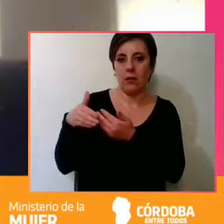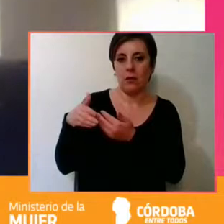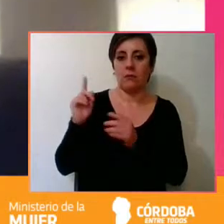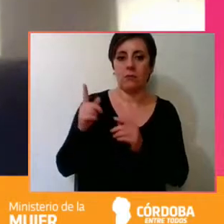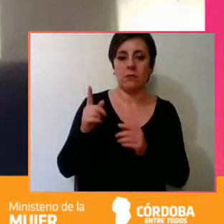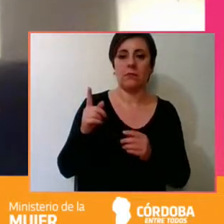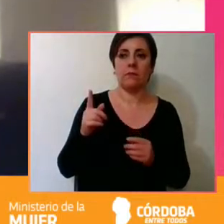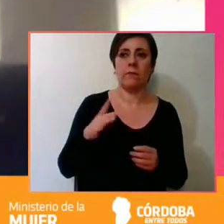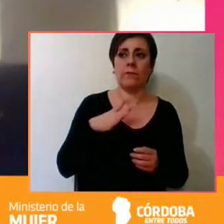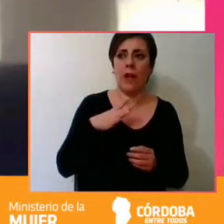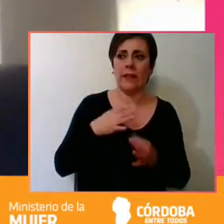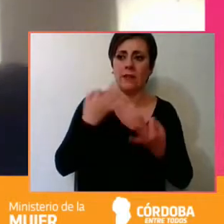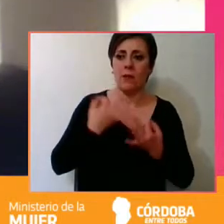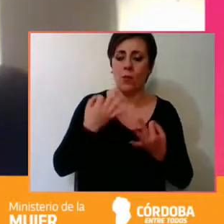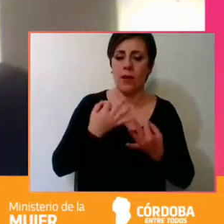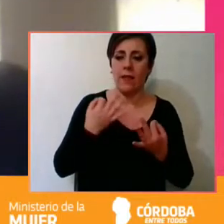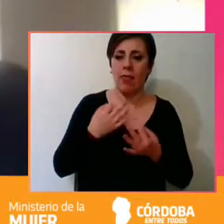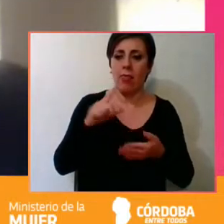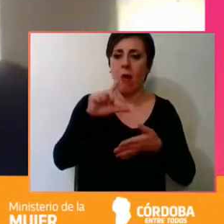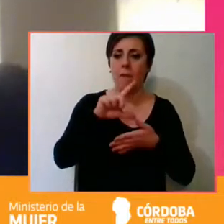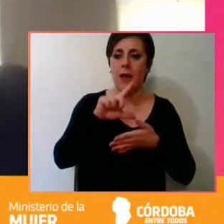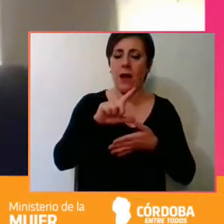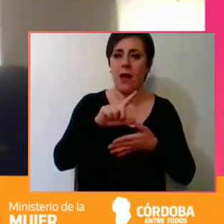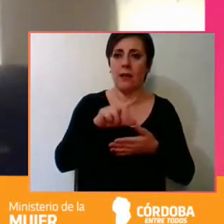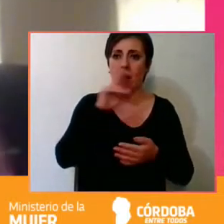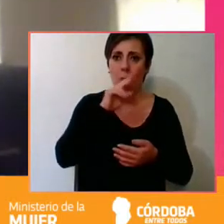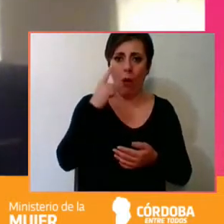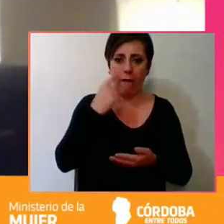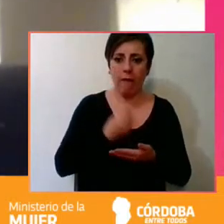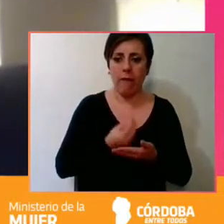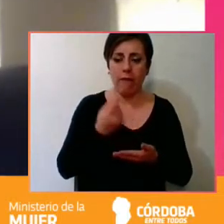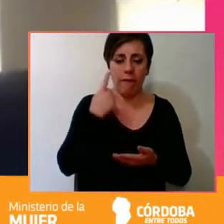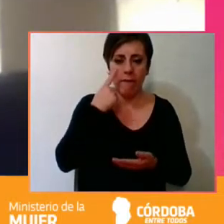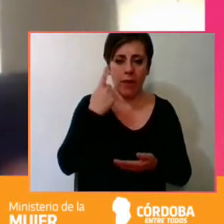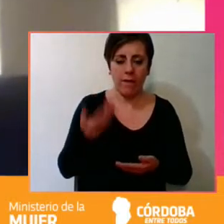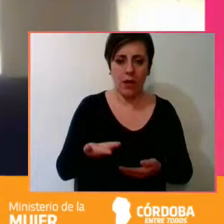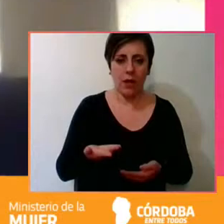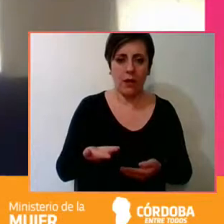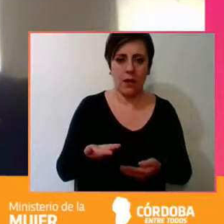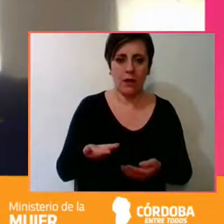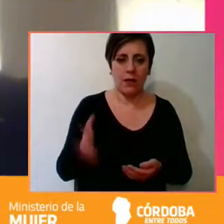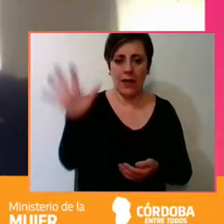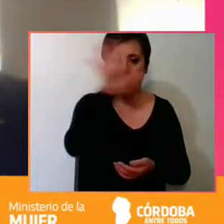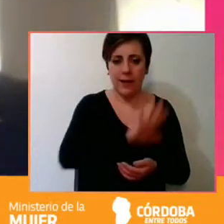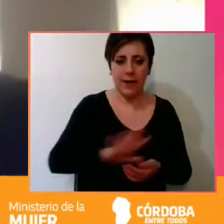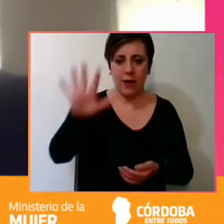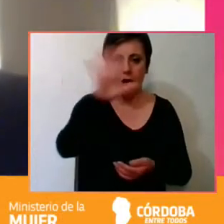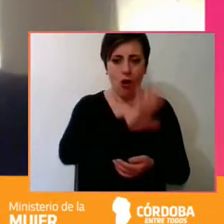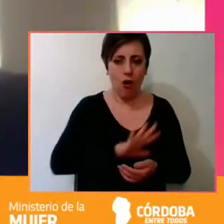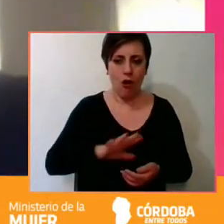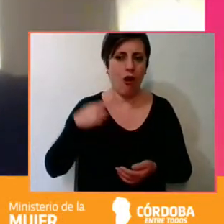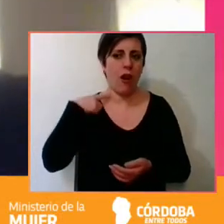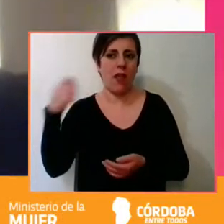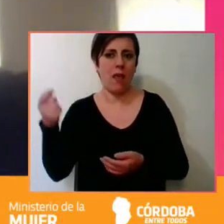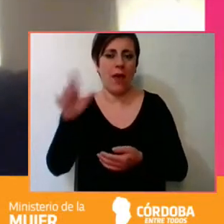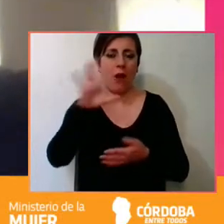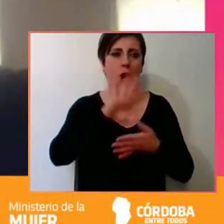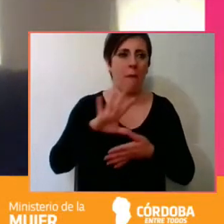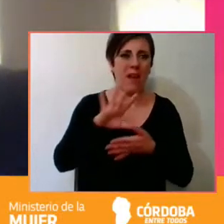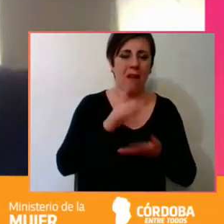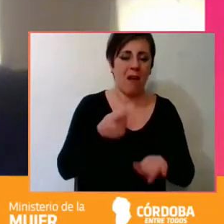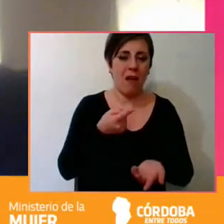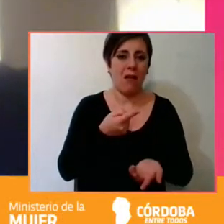que viven las mujeres en América Latina y en general en toda la región iberoamericana tiene que ver,